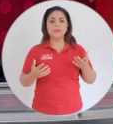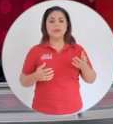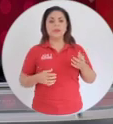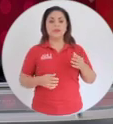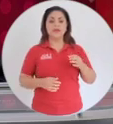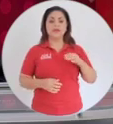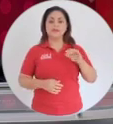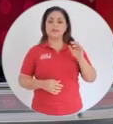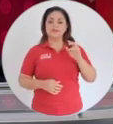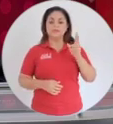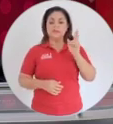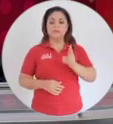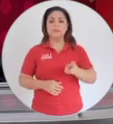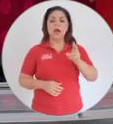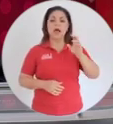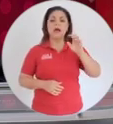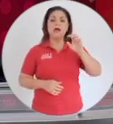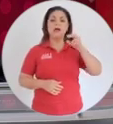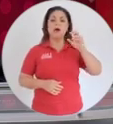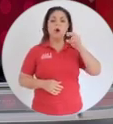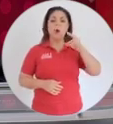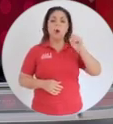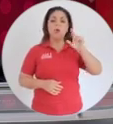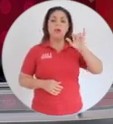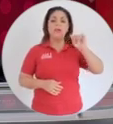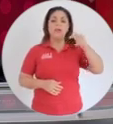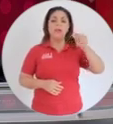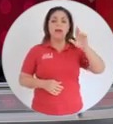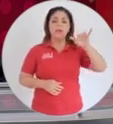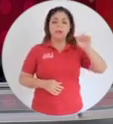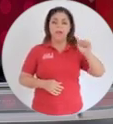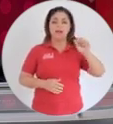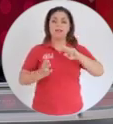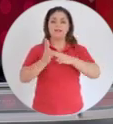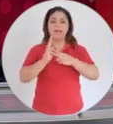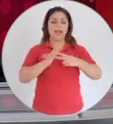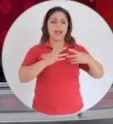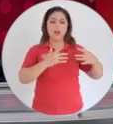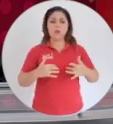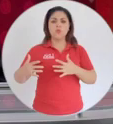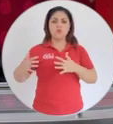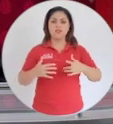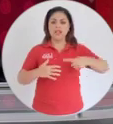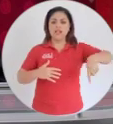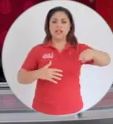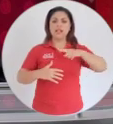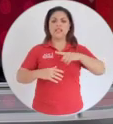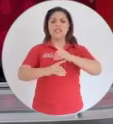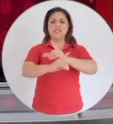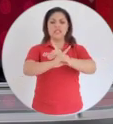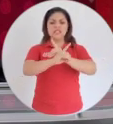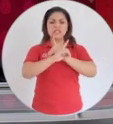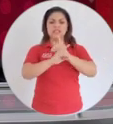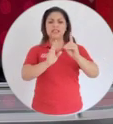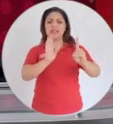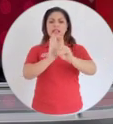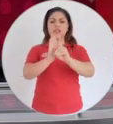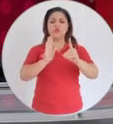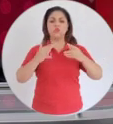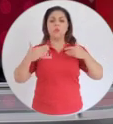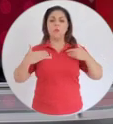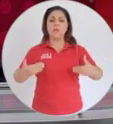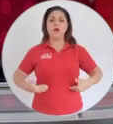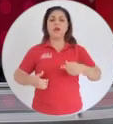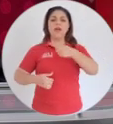la oligarquía de siempre, que los luchadores por los derechos humanos y la democracia en Guatemala llaman el pacto de los